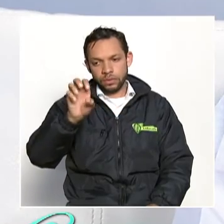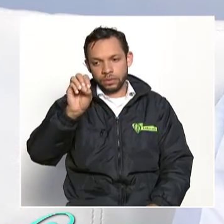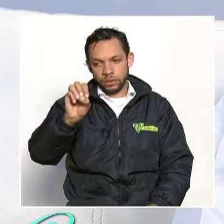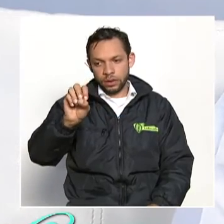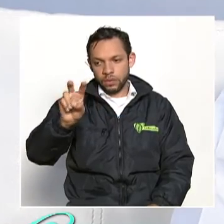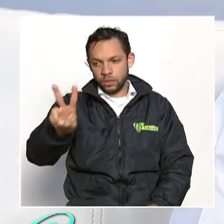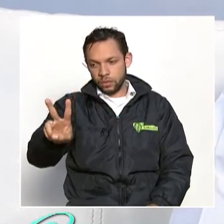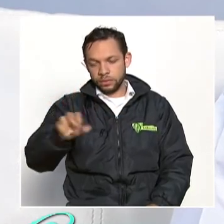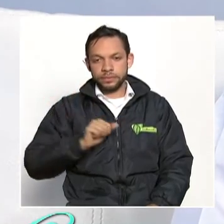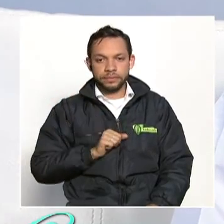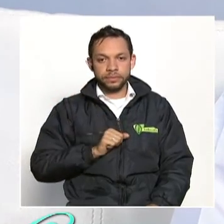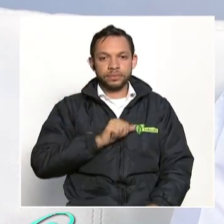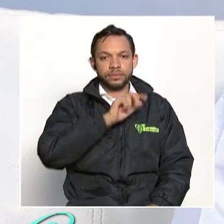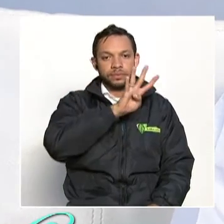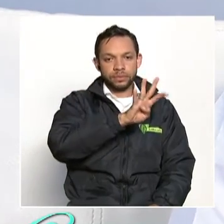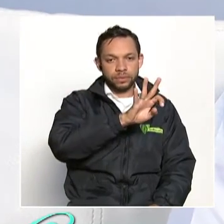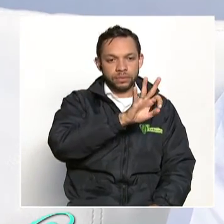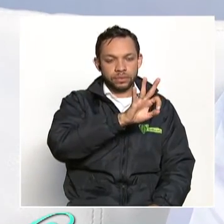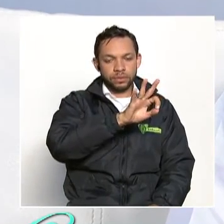310-499-5702.